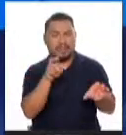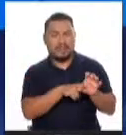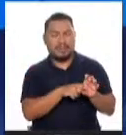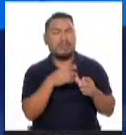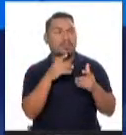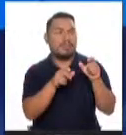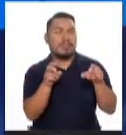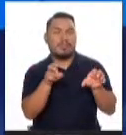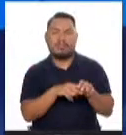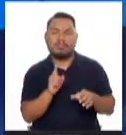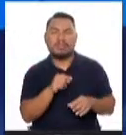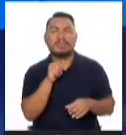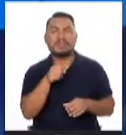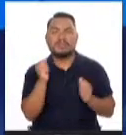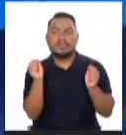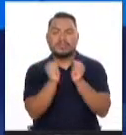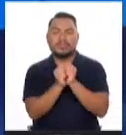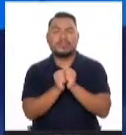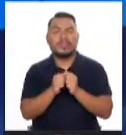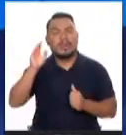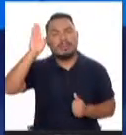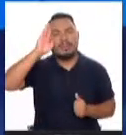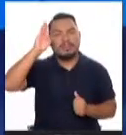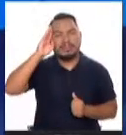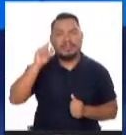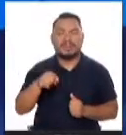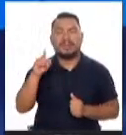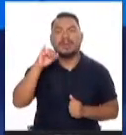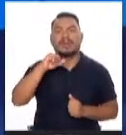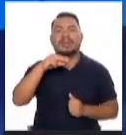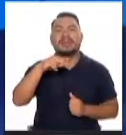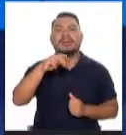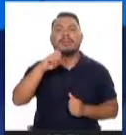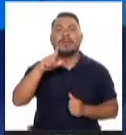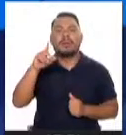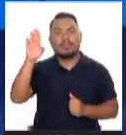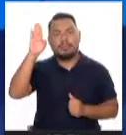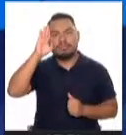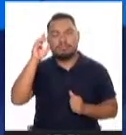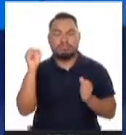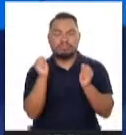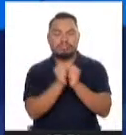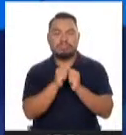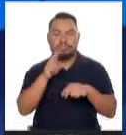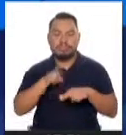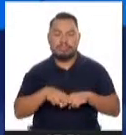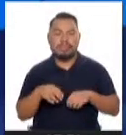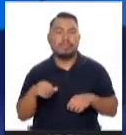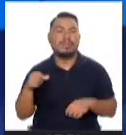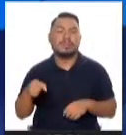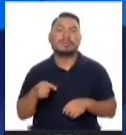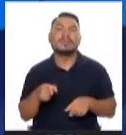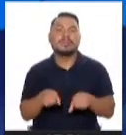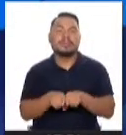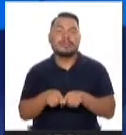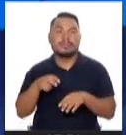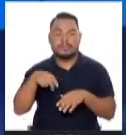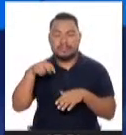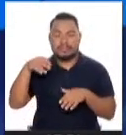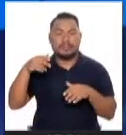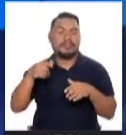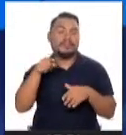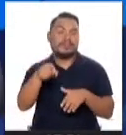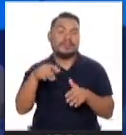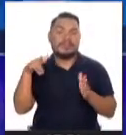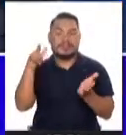llegar rodeado por gente de Interpol. Y al bajar las escalinatas del avión,